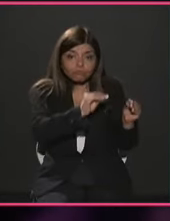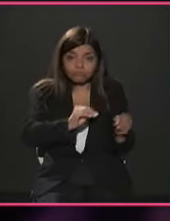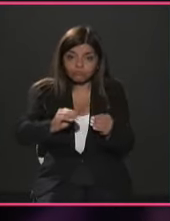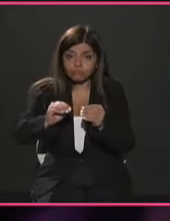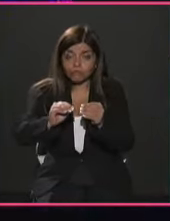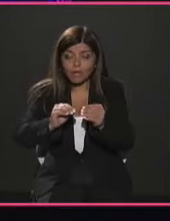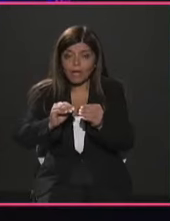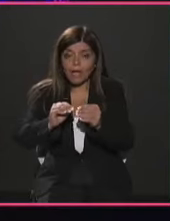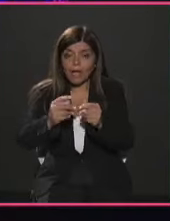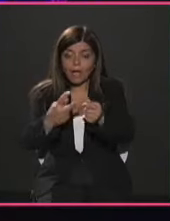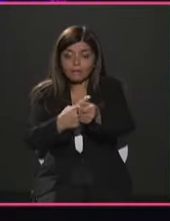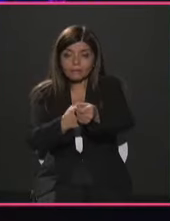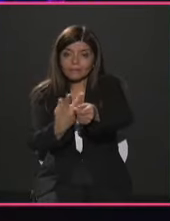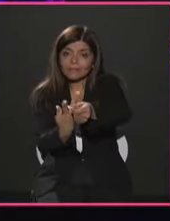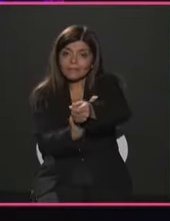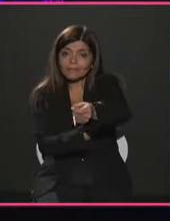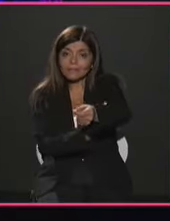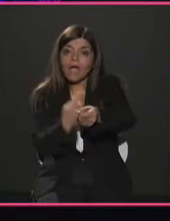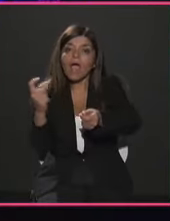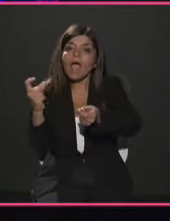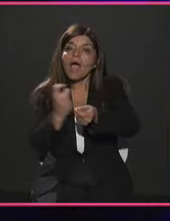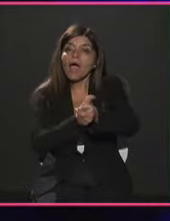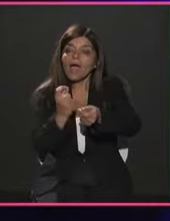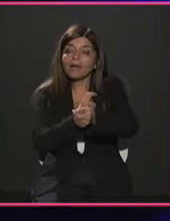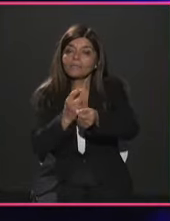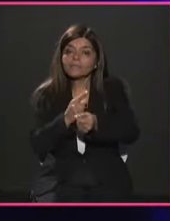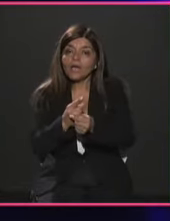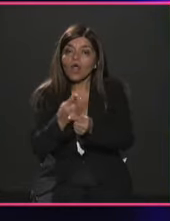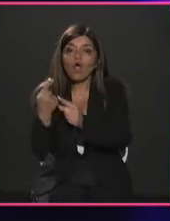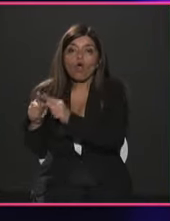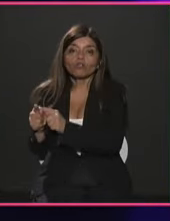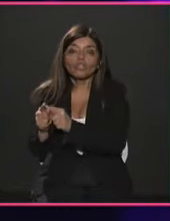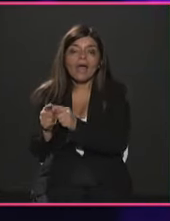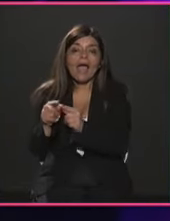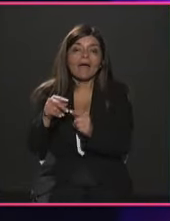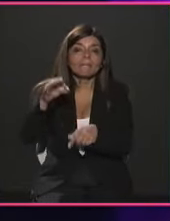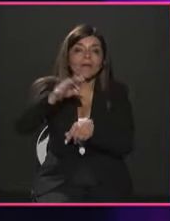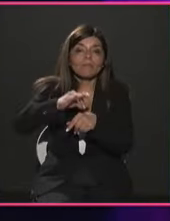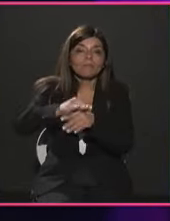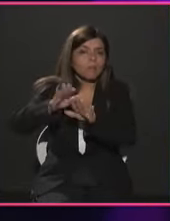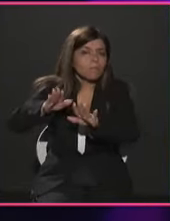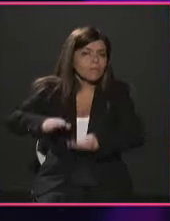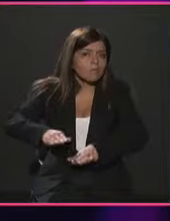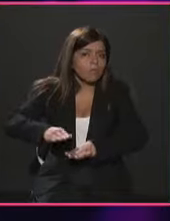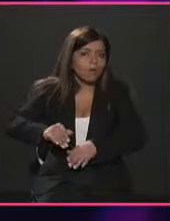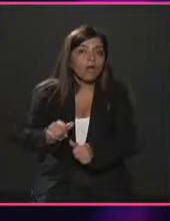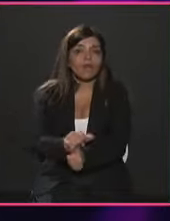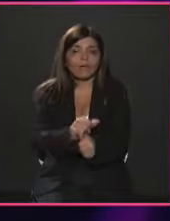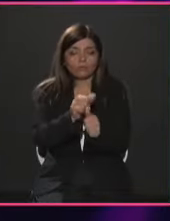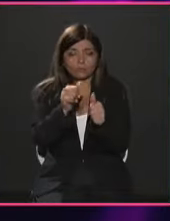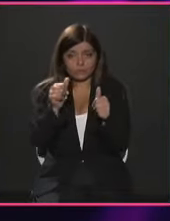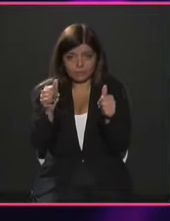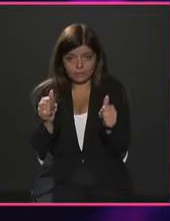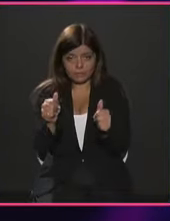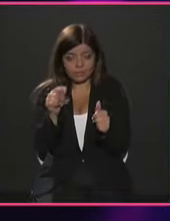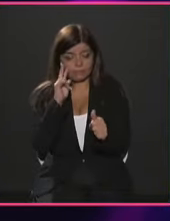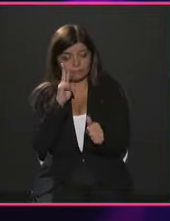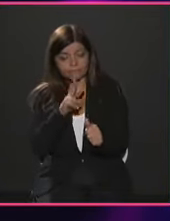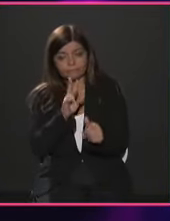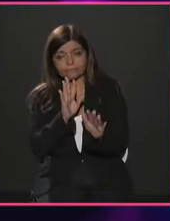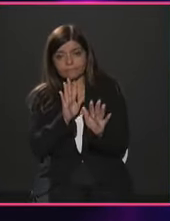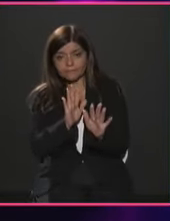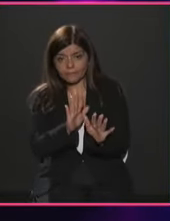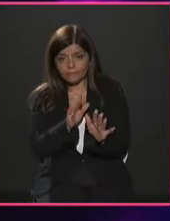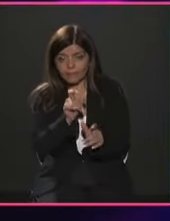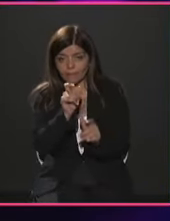sangre a r una medicina que también hace el mismo efecto Así que las autoridades también previeron eso y